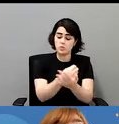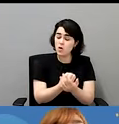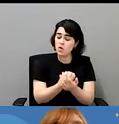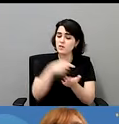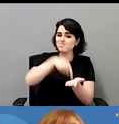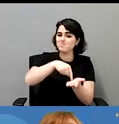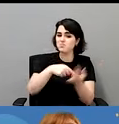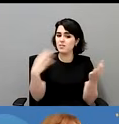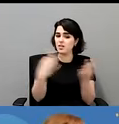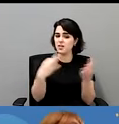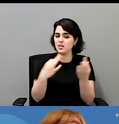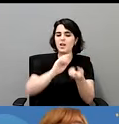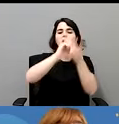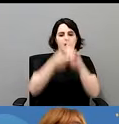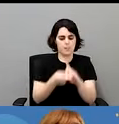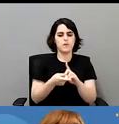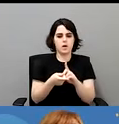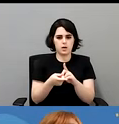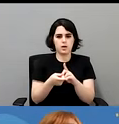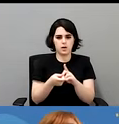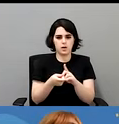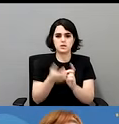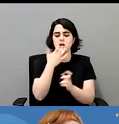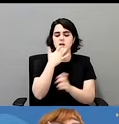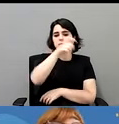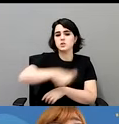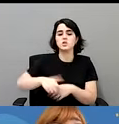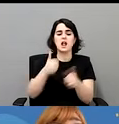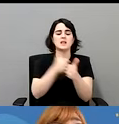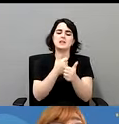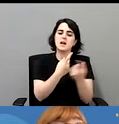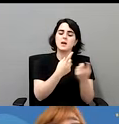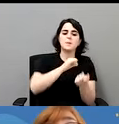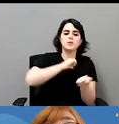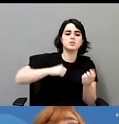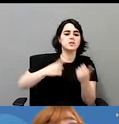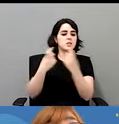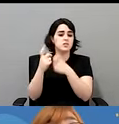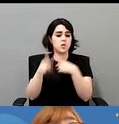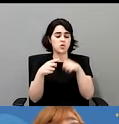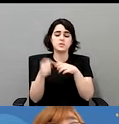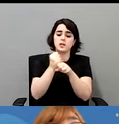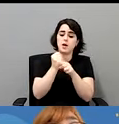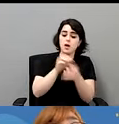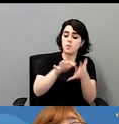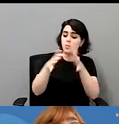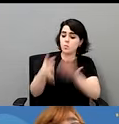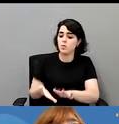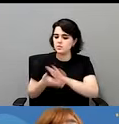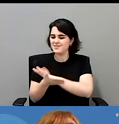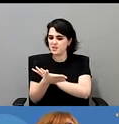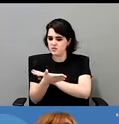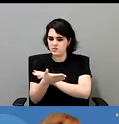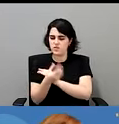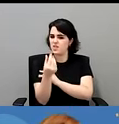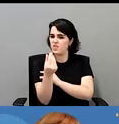esto se cambie. Siempre que una persona necesita asistencia personal para desarrollar su trabajo, no se debería tener en cuenta eso como